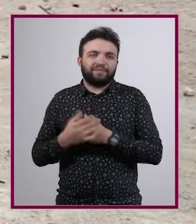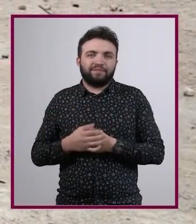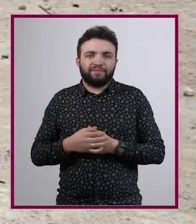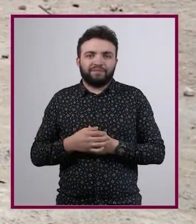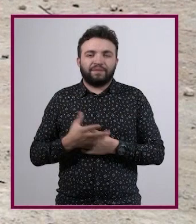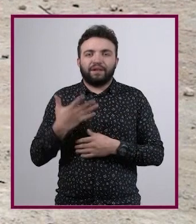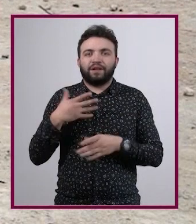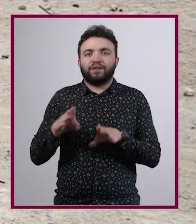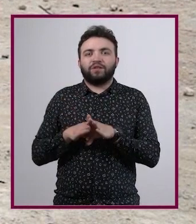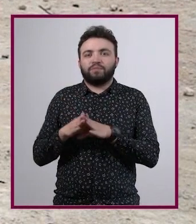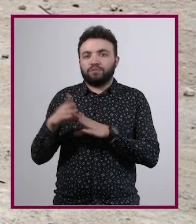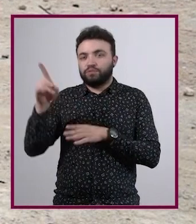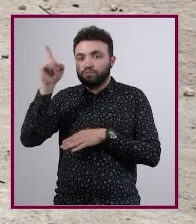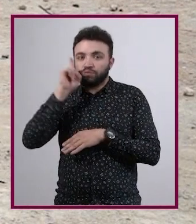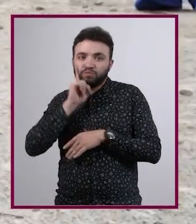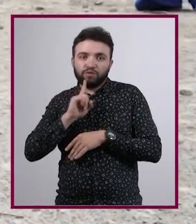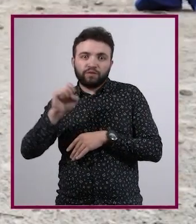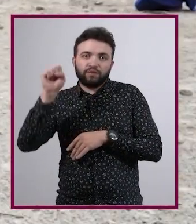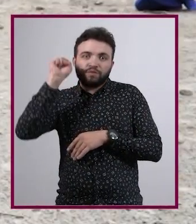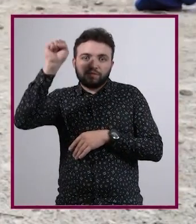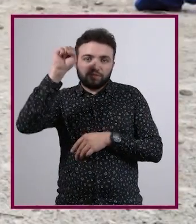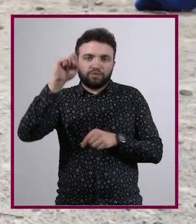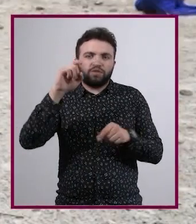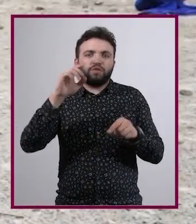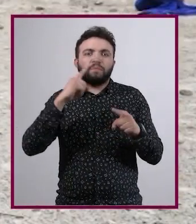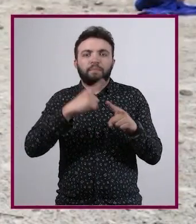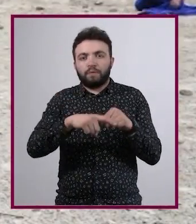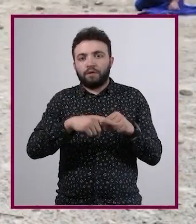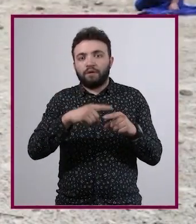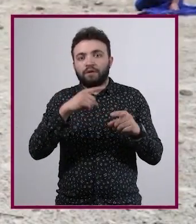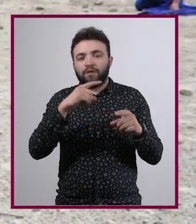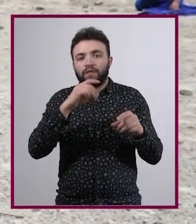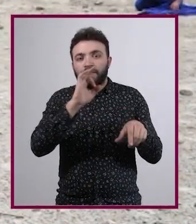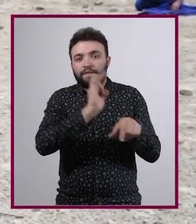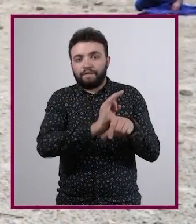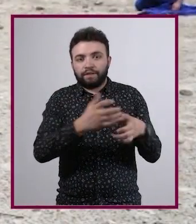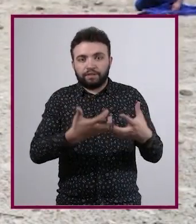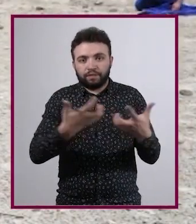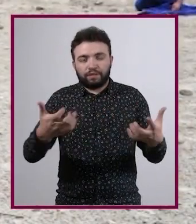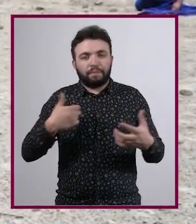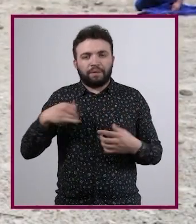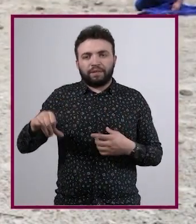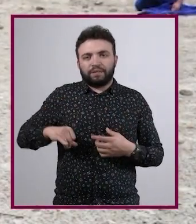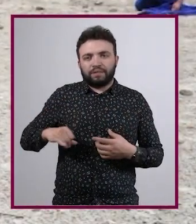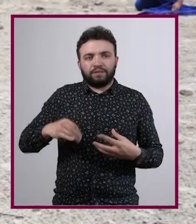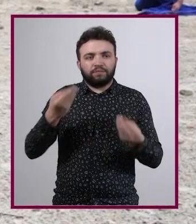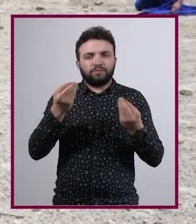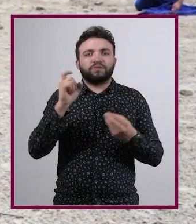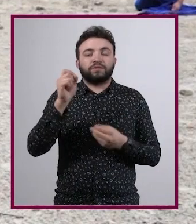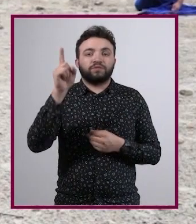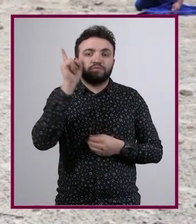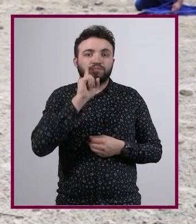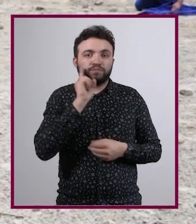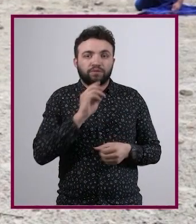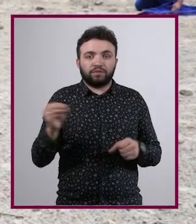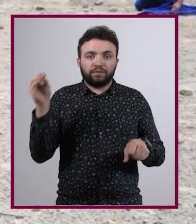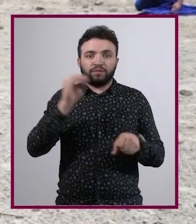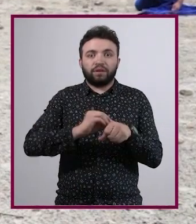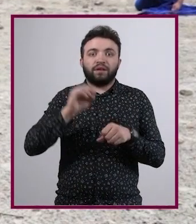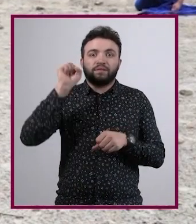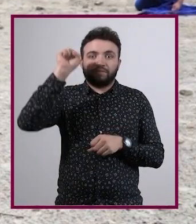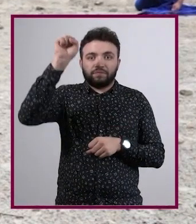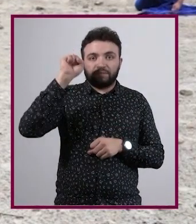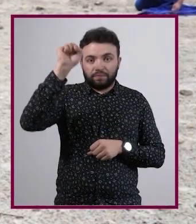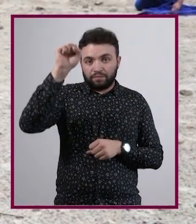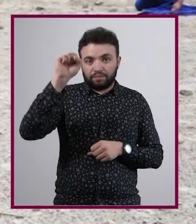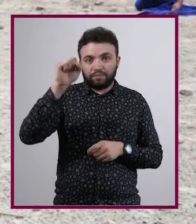en mujeres que luchan por la defensa de la tierra. Me interesa mucho el papel que las mujeres han tomado en la defensa de la